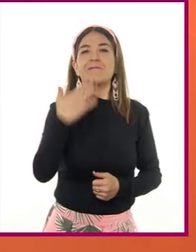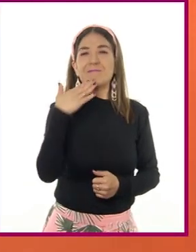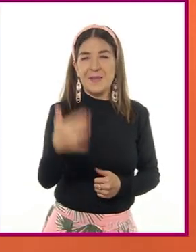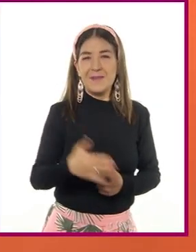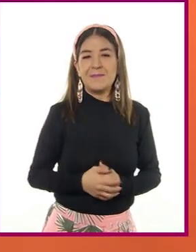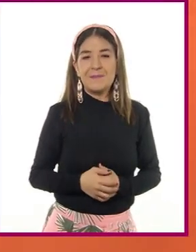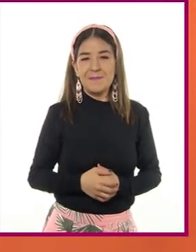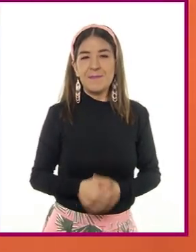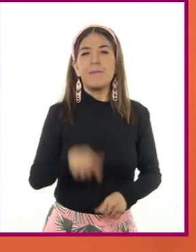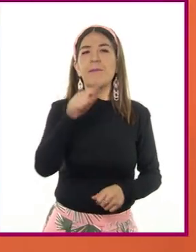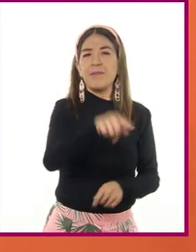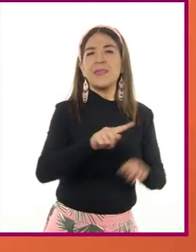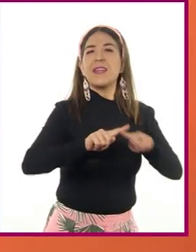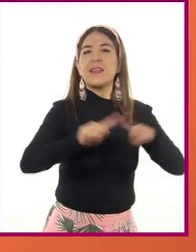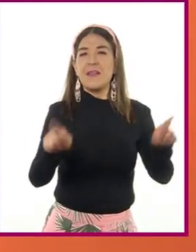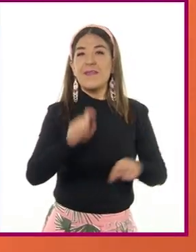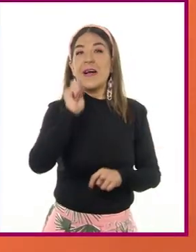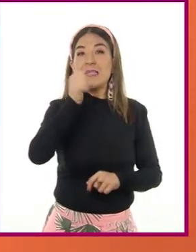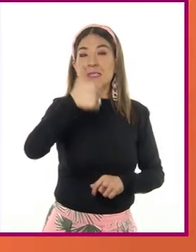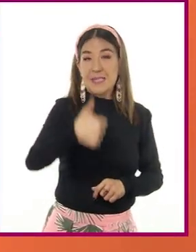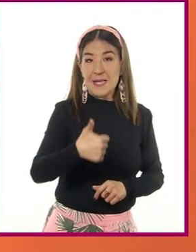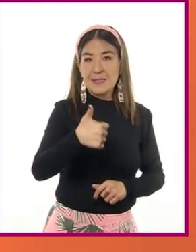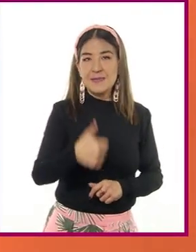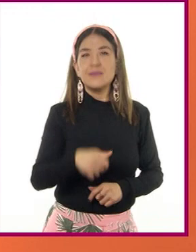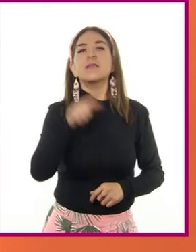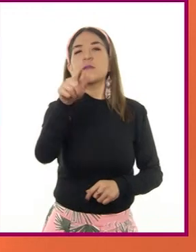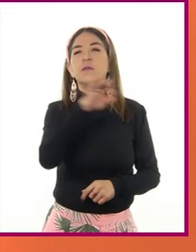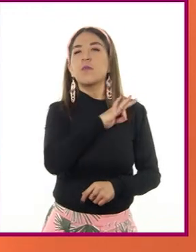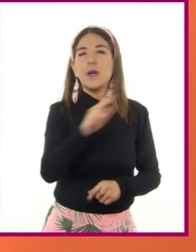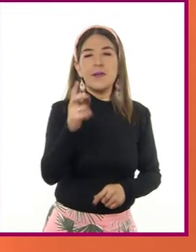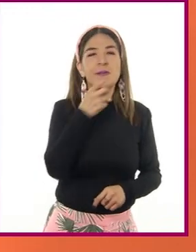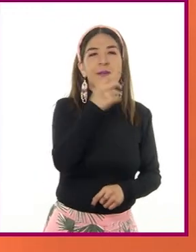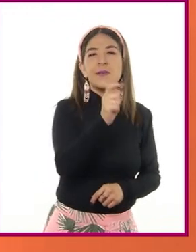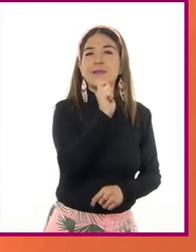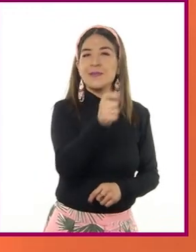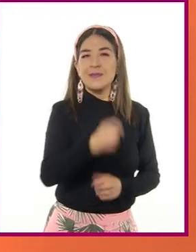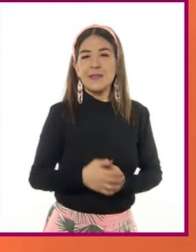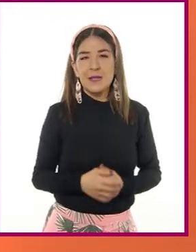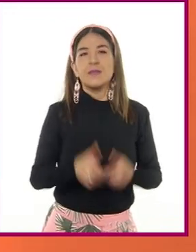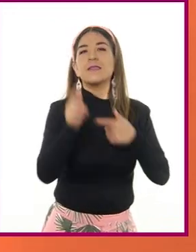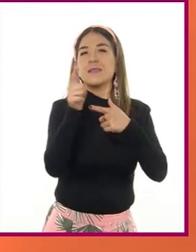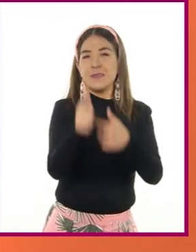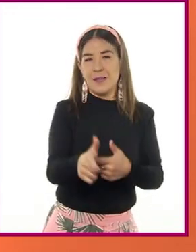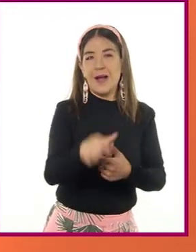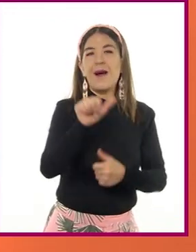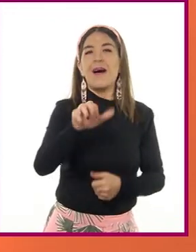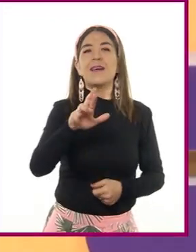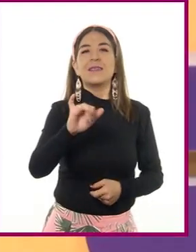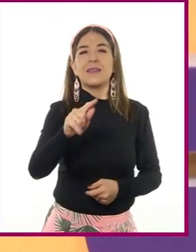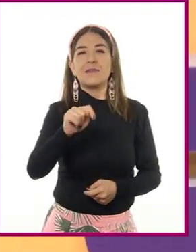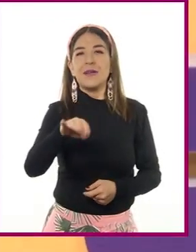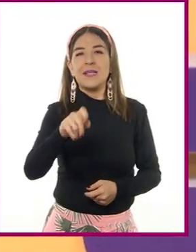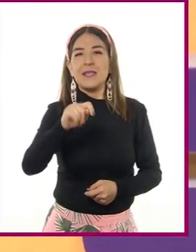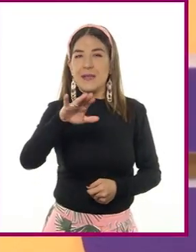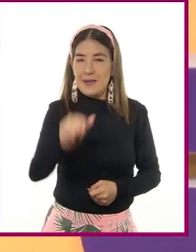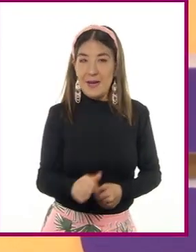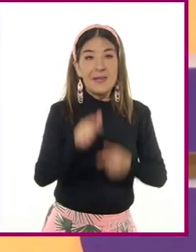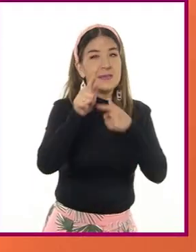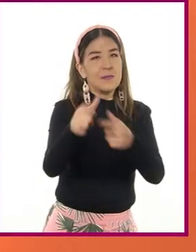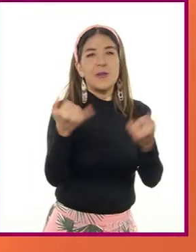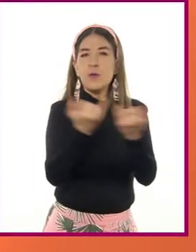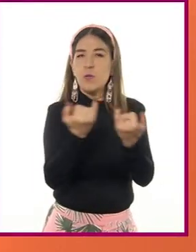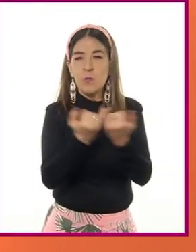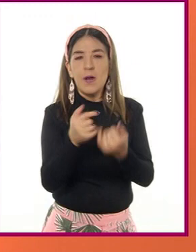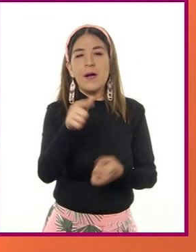Leslie. Como la diferencia es 6, podemos afirmar que se trata de una sucesión aritmética. Y siguiendo ese